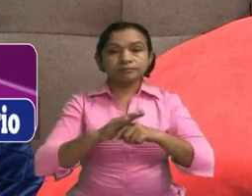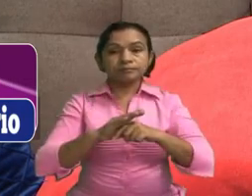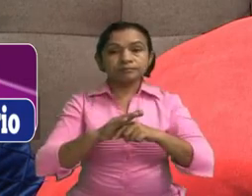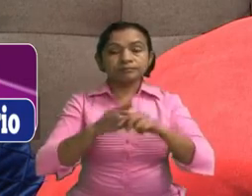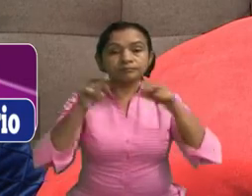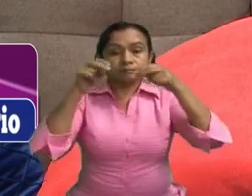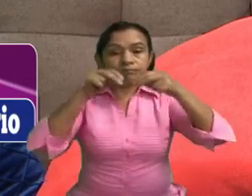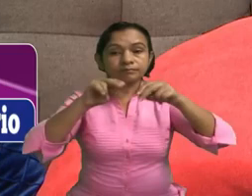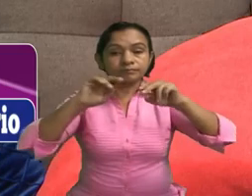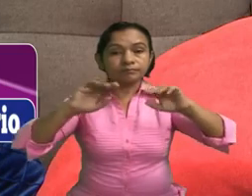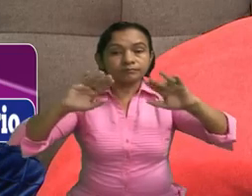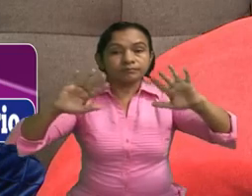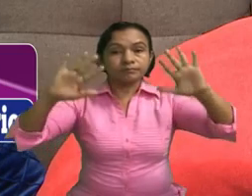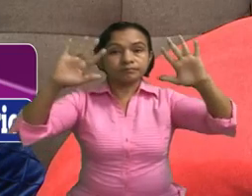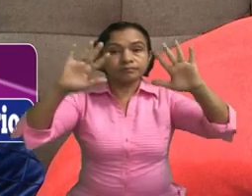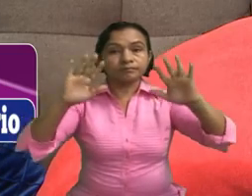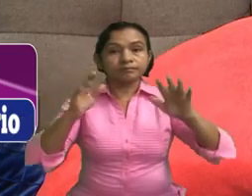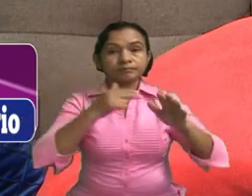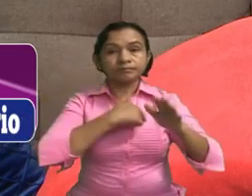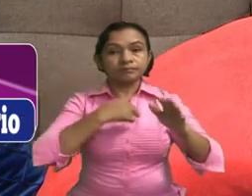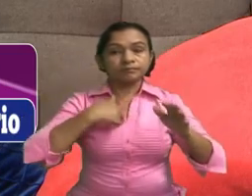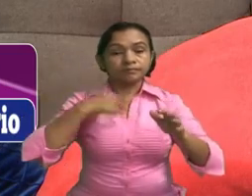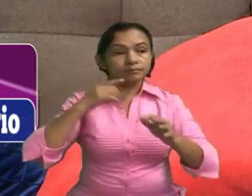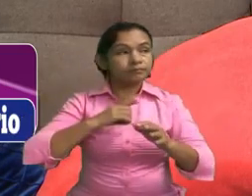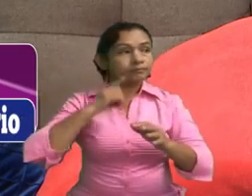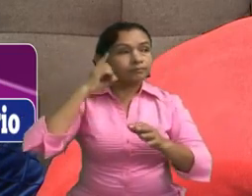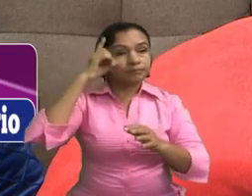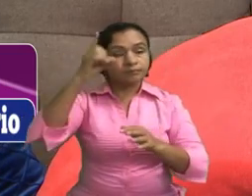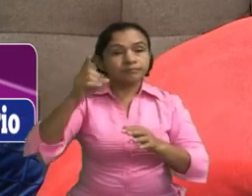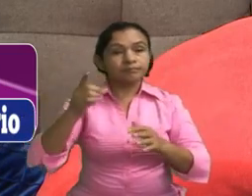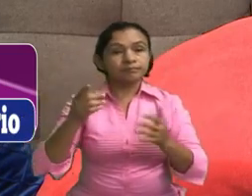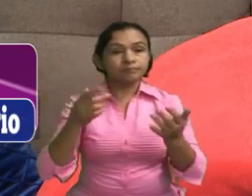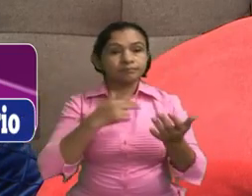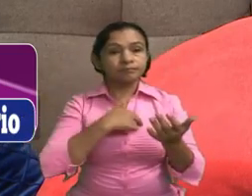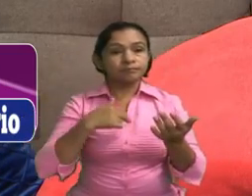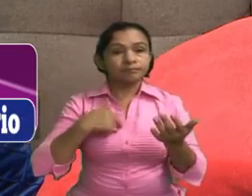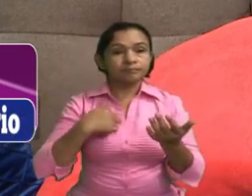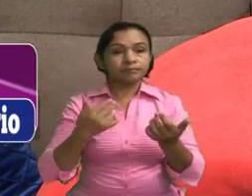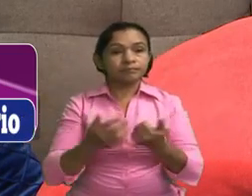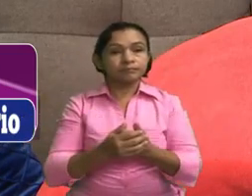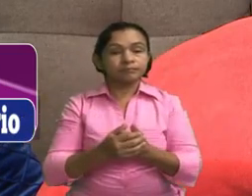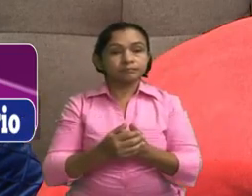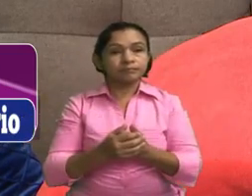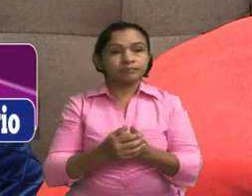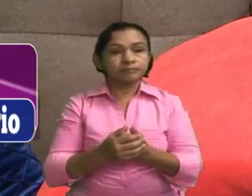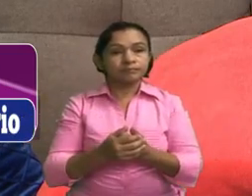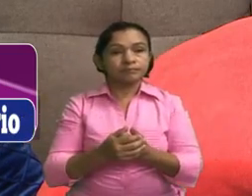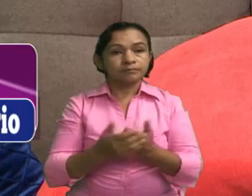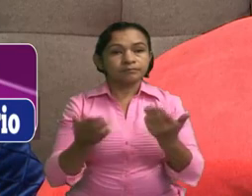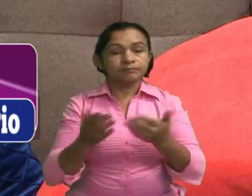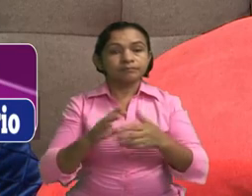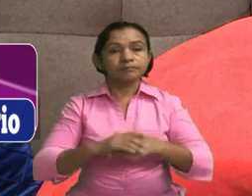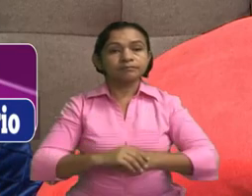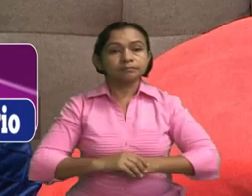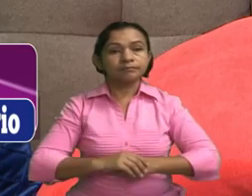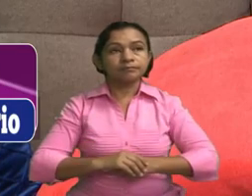recursos naturales y además que ellos desarrollen sus producciones locales. Adelante, vamos a ver el video.